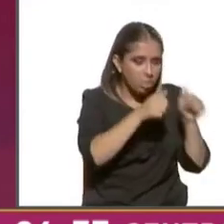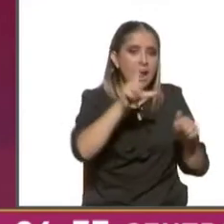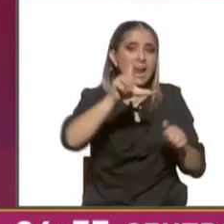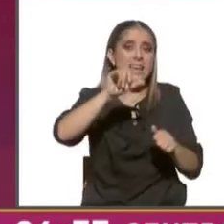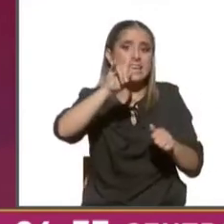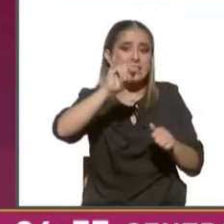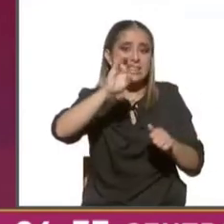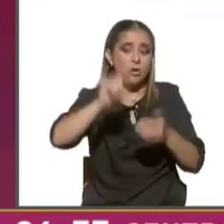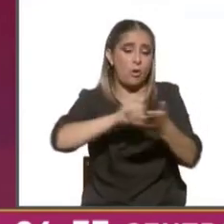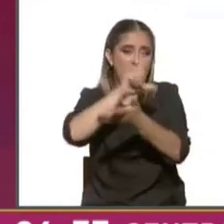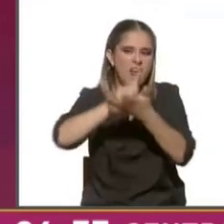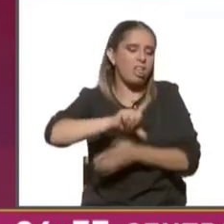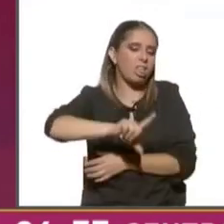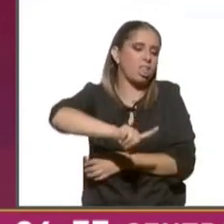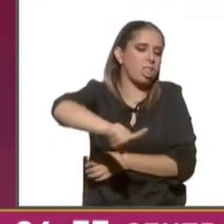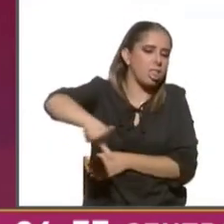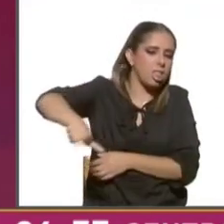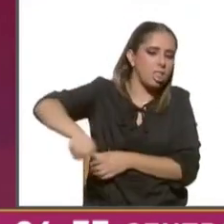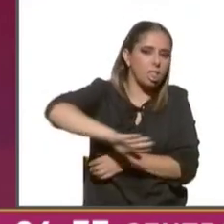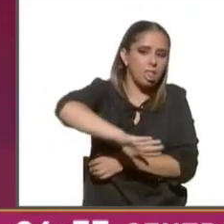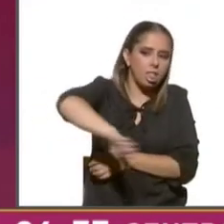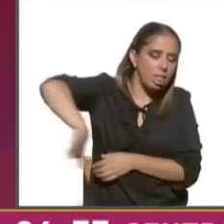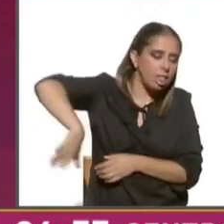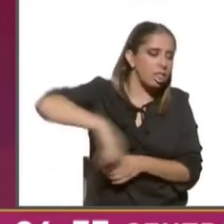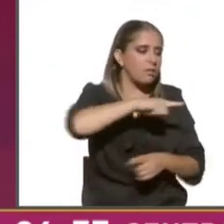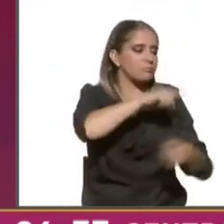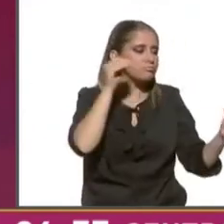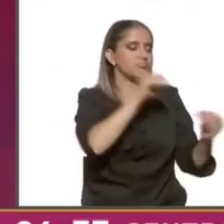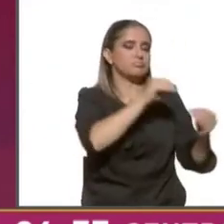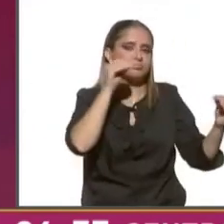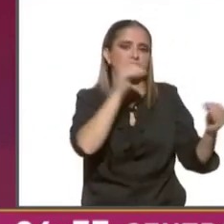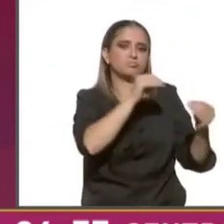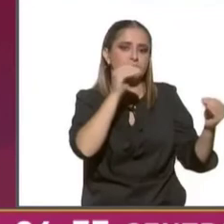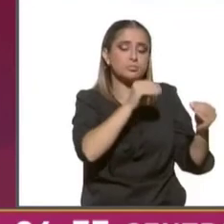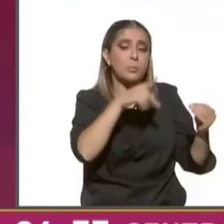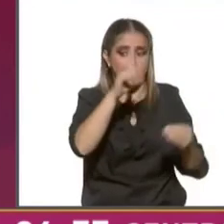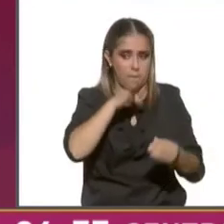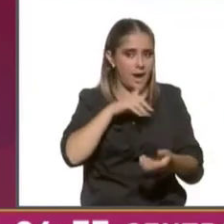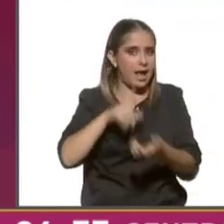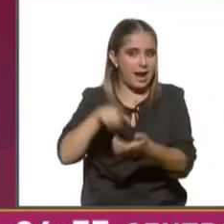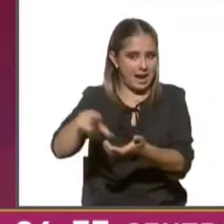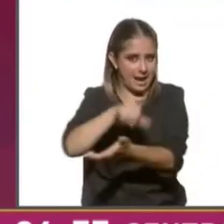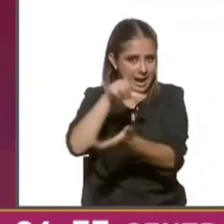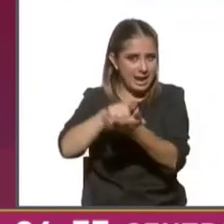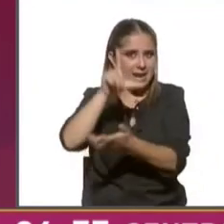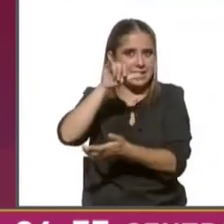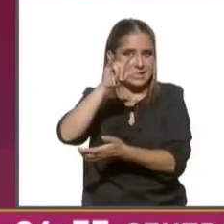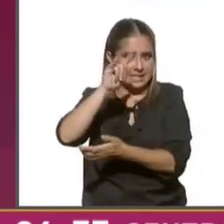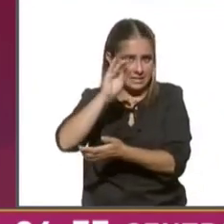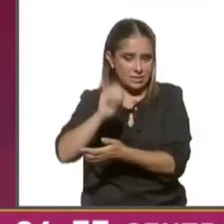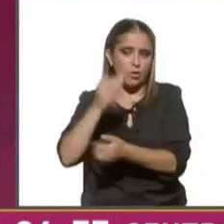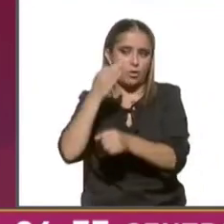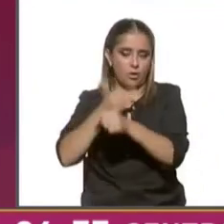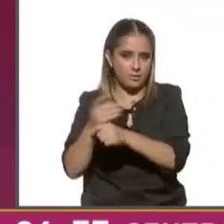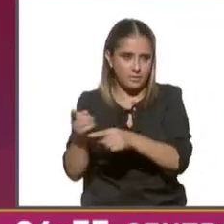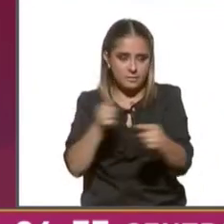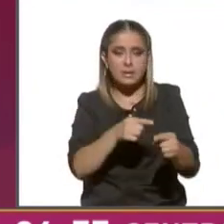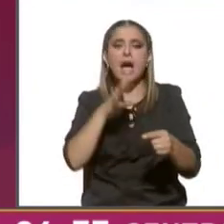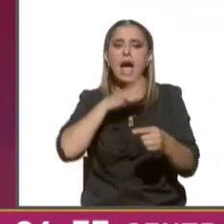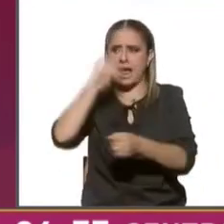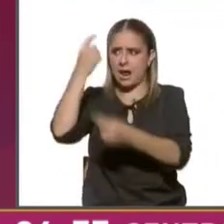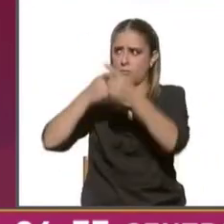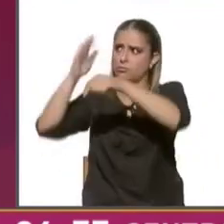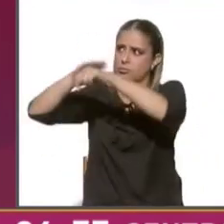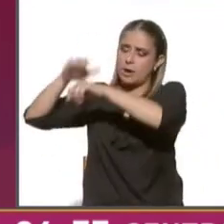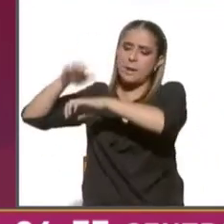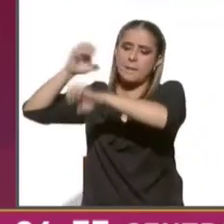estaba por ahí flotando en el aire. Sin embargo, pues el resultado está ahí, aunque hay el llamado de otros, sobre todo inversionistas y analistas del